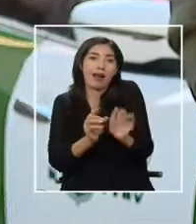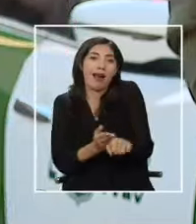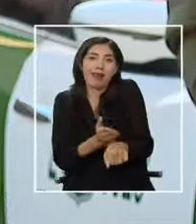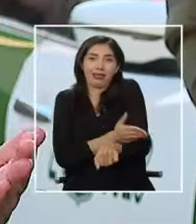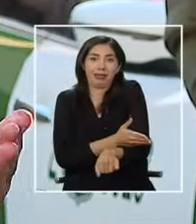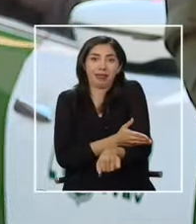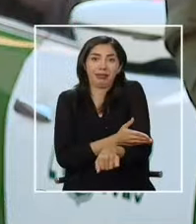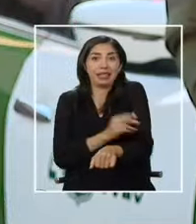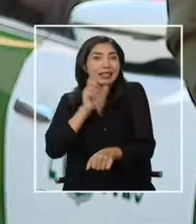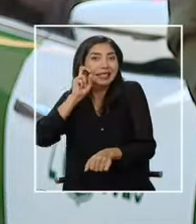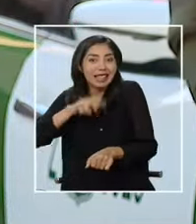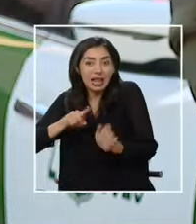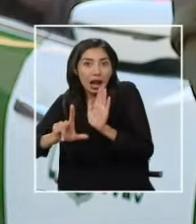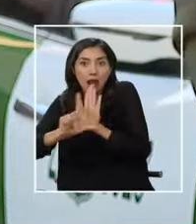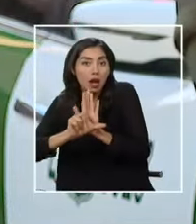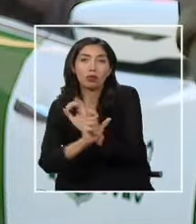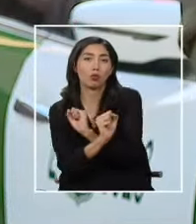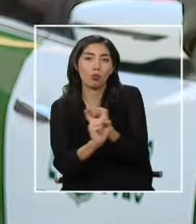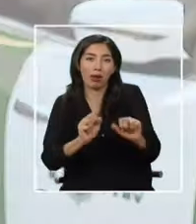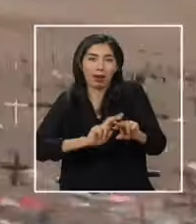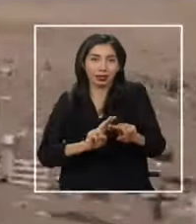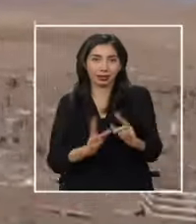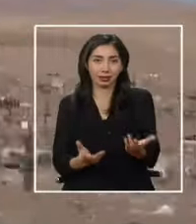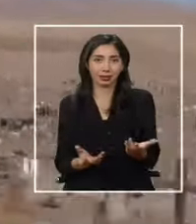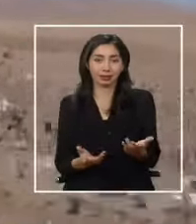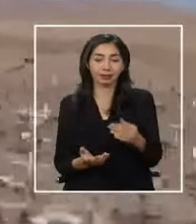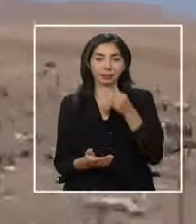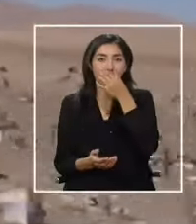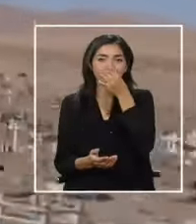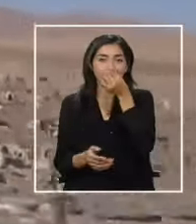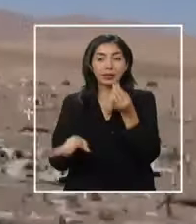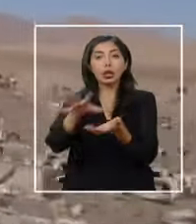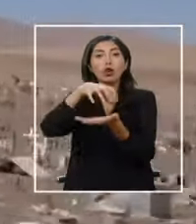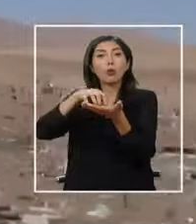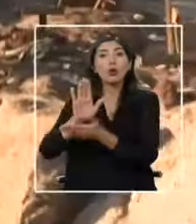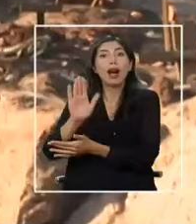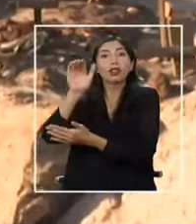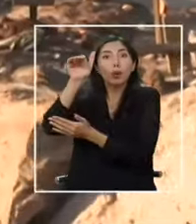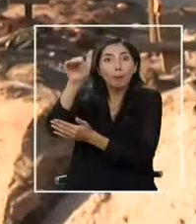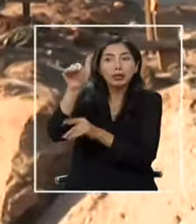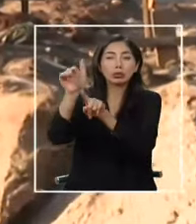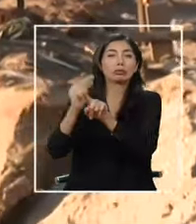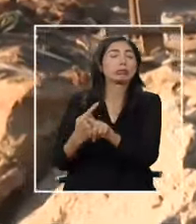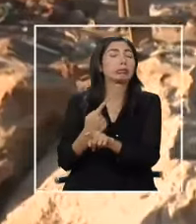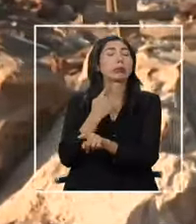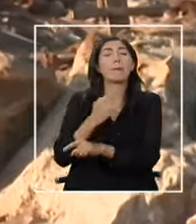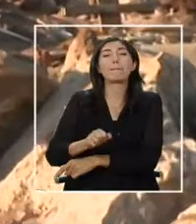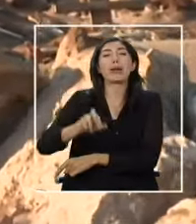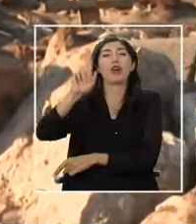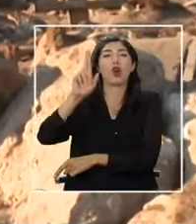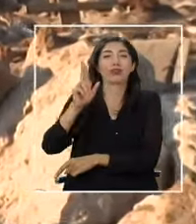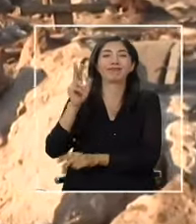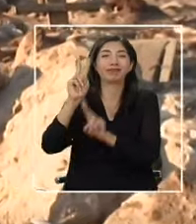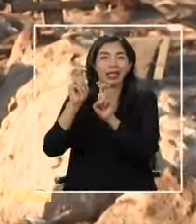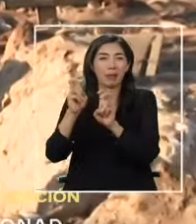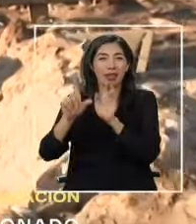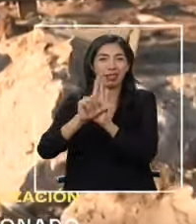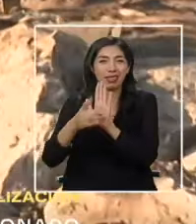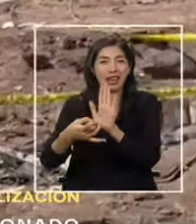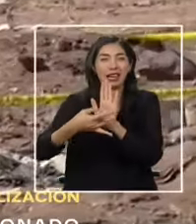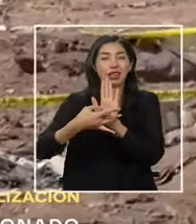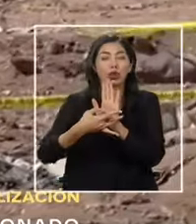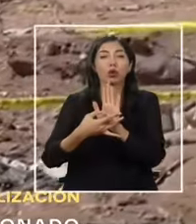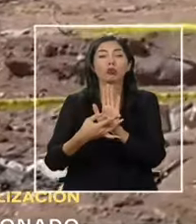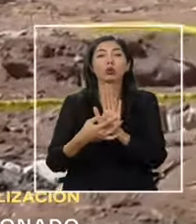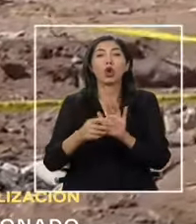hacer sin tramitar el proyecto de ley de infraestructura crítica. Alto Hospicio es una de las comunas más afectadas por el crimen. Se registra un